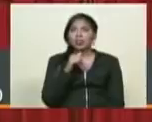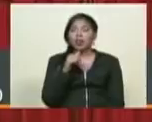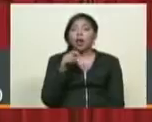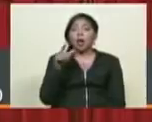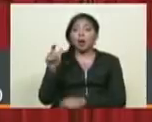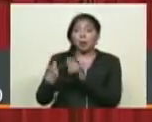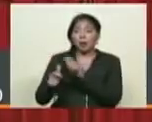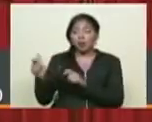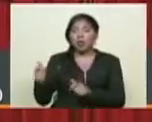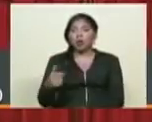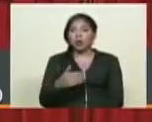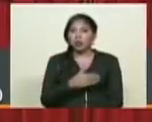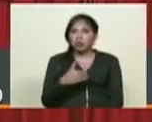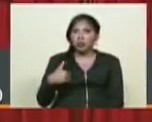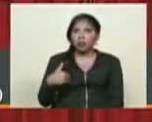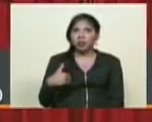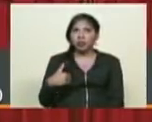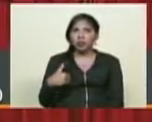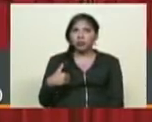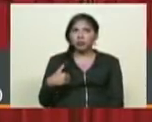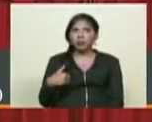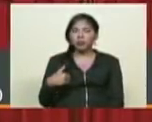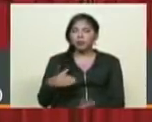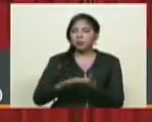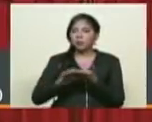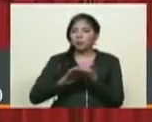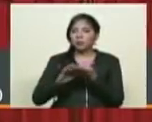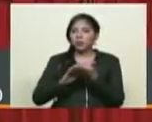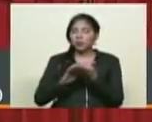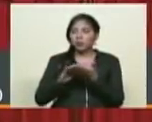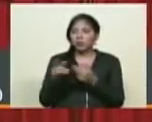intentarán aprovecharse de nuevas situaciones.